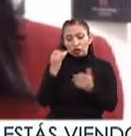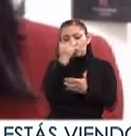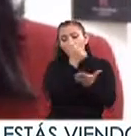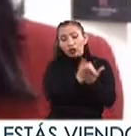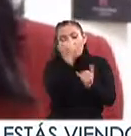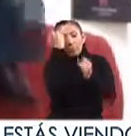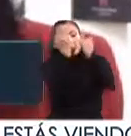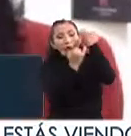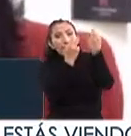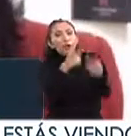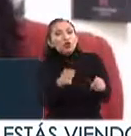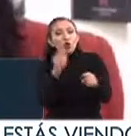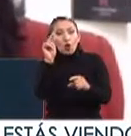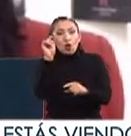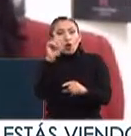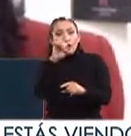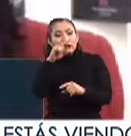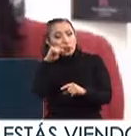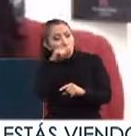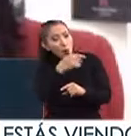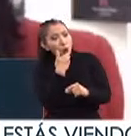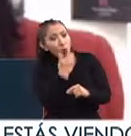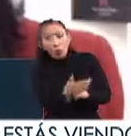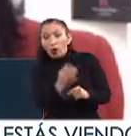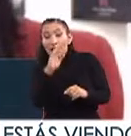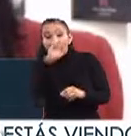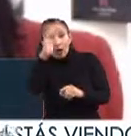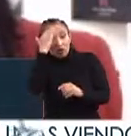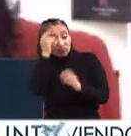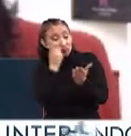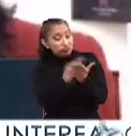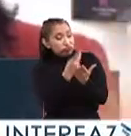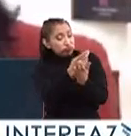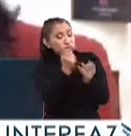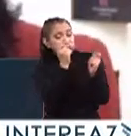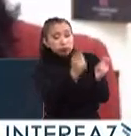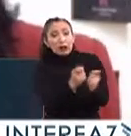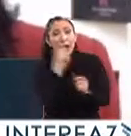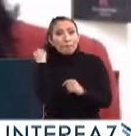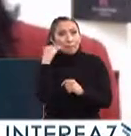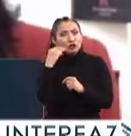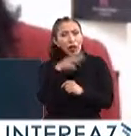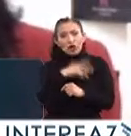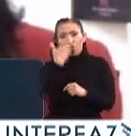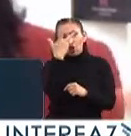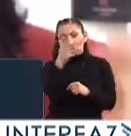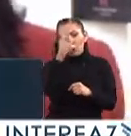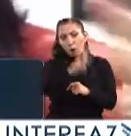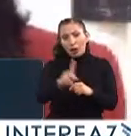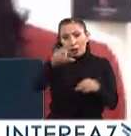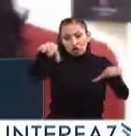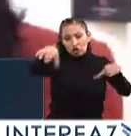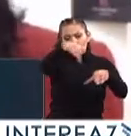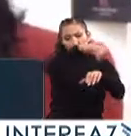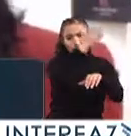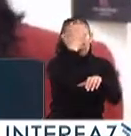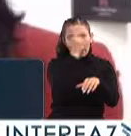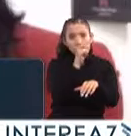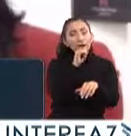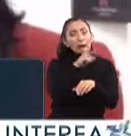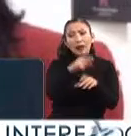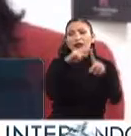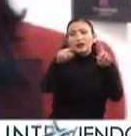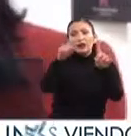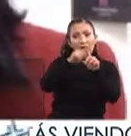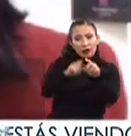en Música por la UNESCO. Son reconocimientos sumamente importantes. En Michoacán tenemos 8 pueblos mágicos, lo menciono porque también salimos